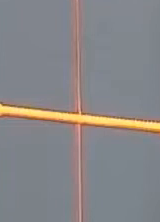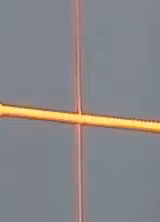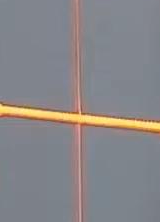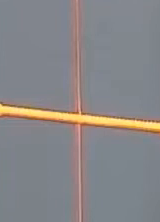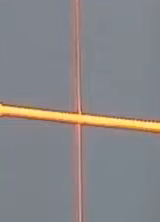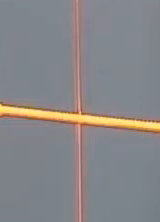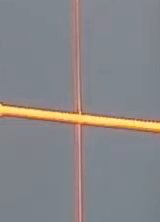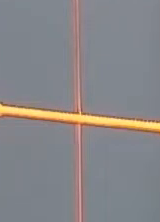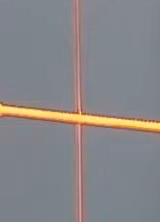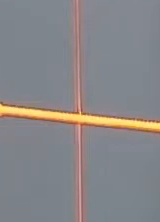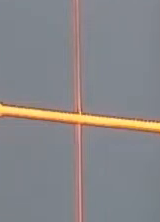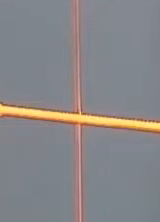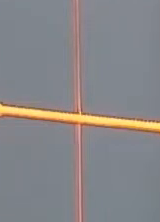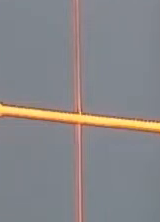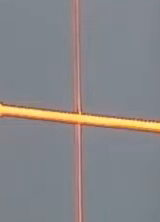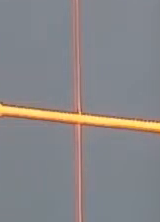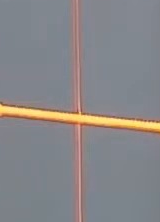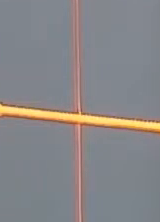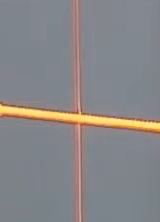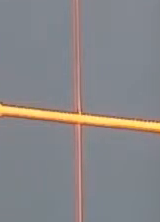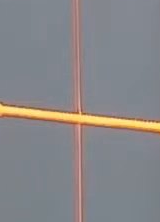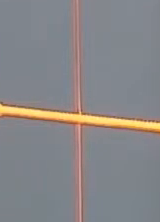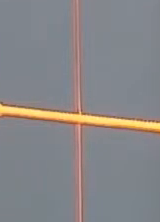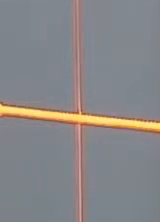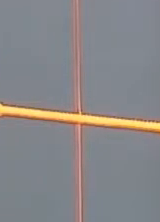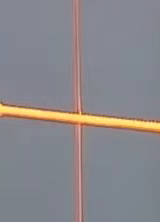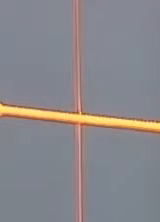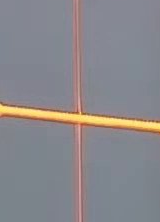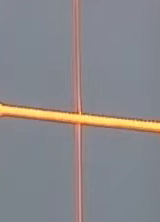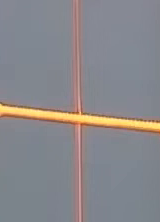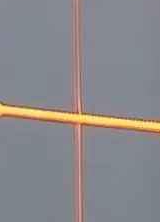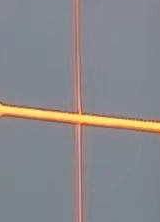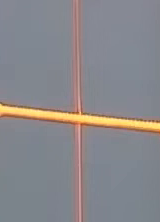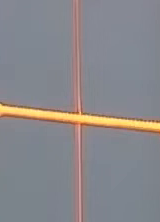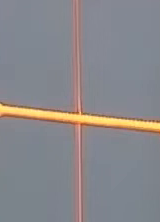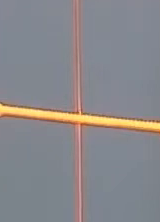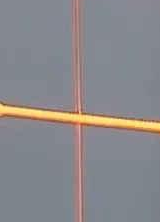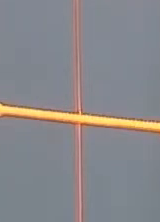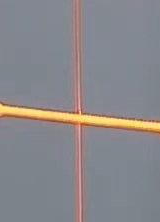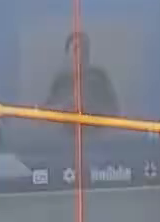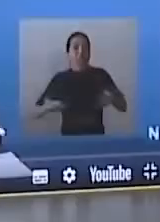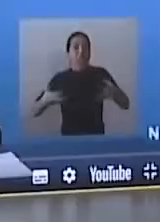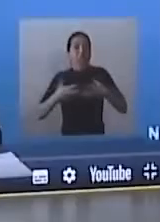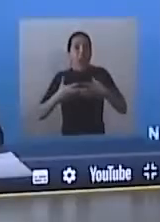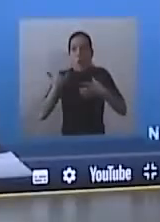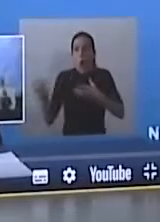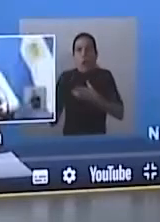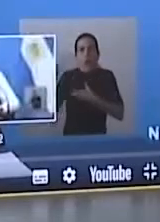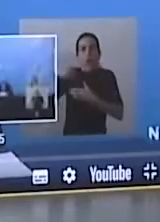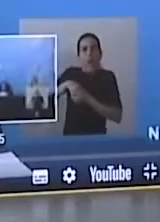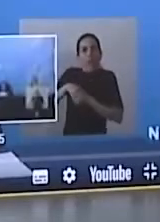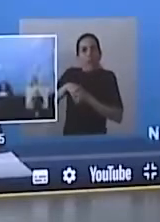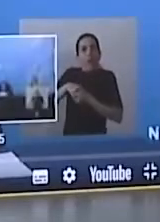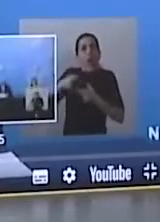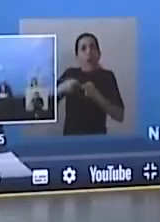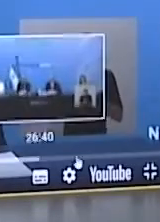leyendo y mirando la situación, es que el objetivo final es el mismo, de los que están a favor, de lo que dijo Alberto Fernández y de los que están en contra. El objetivo es